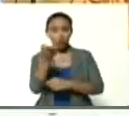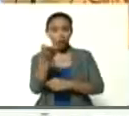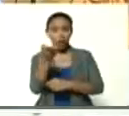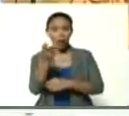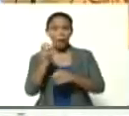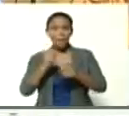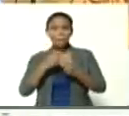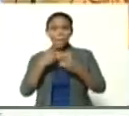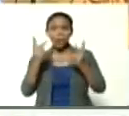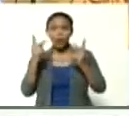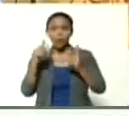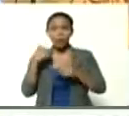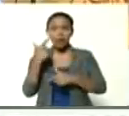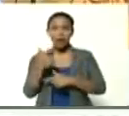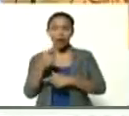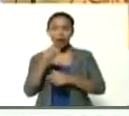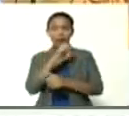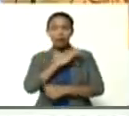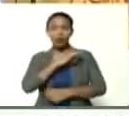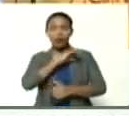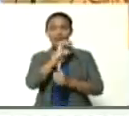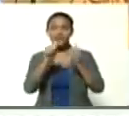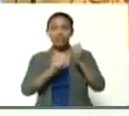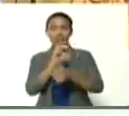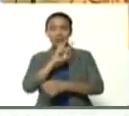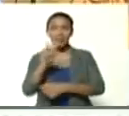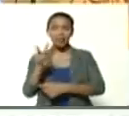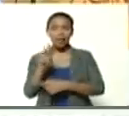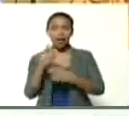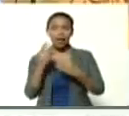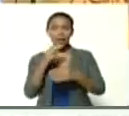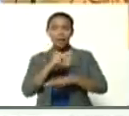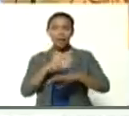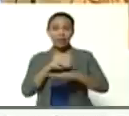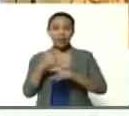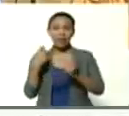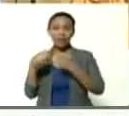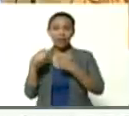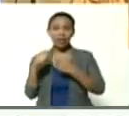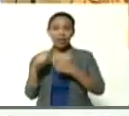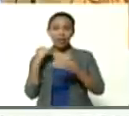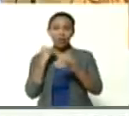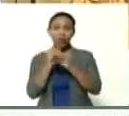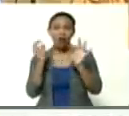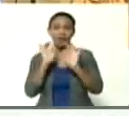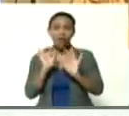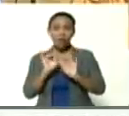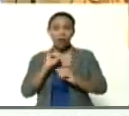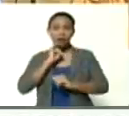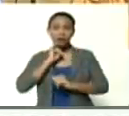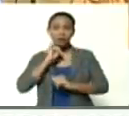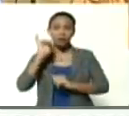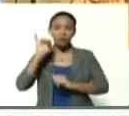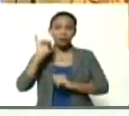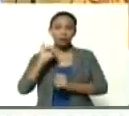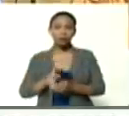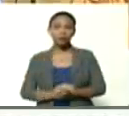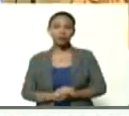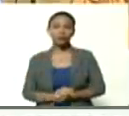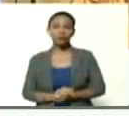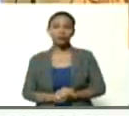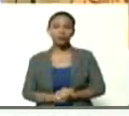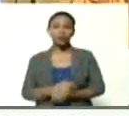señora vicepresidenta y ministra de Finanzas. Igualmente, anuncio,